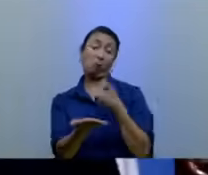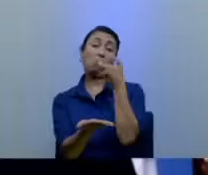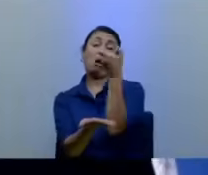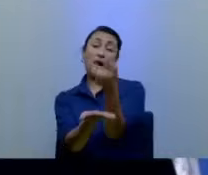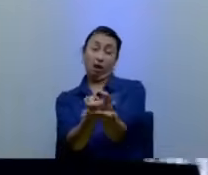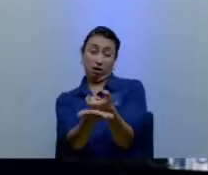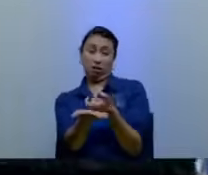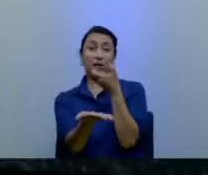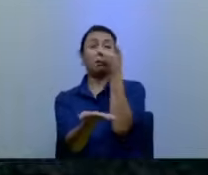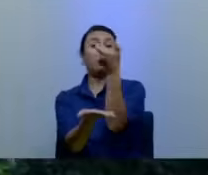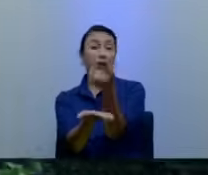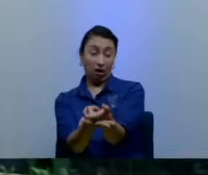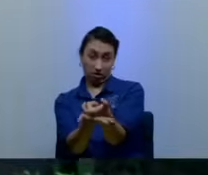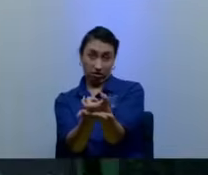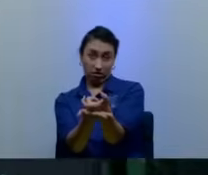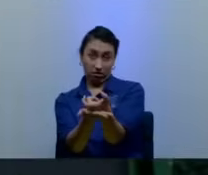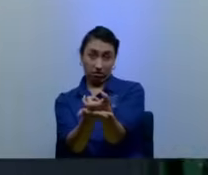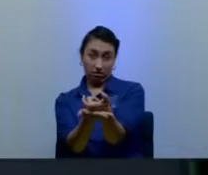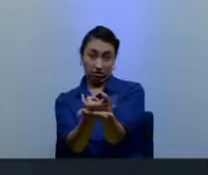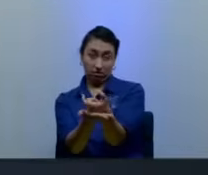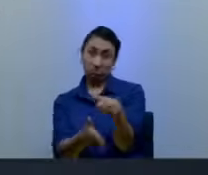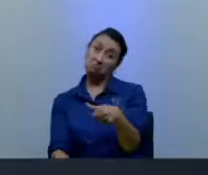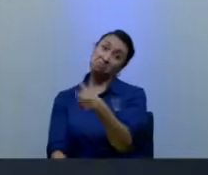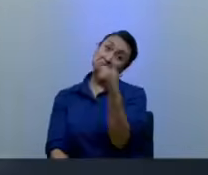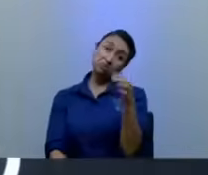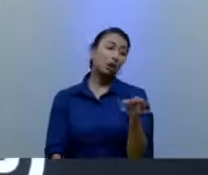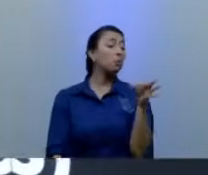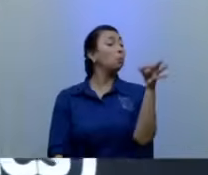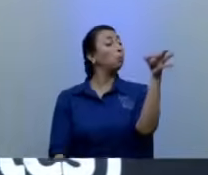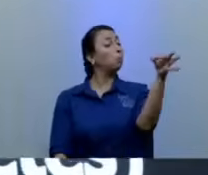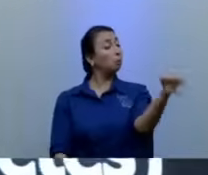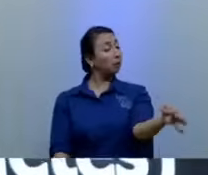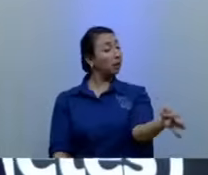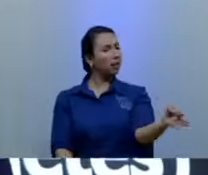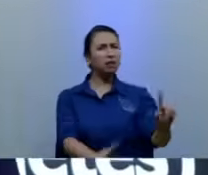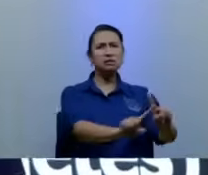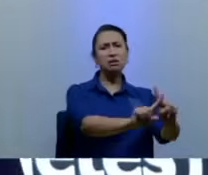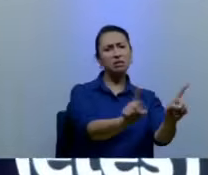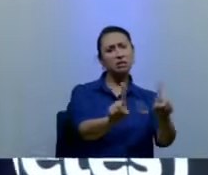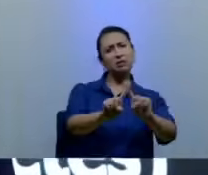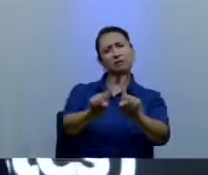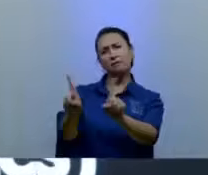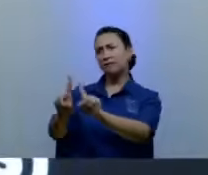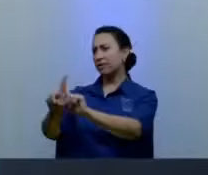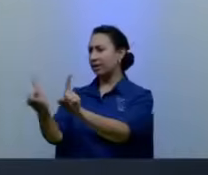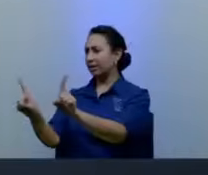rostro del César. Esa no era moneda que se aceptaba en el templo.